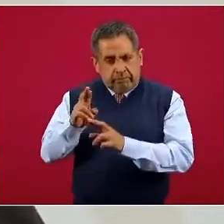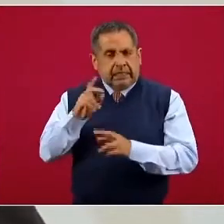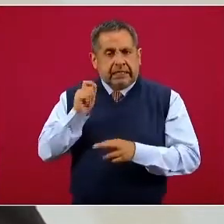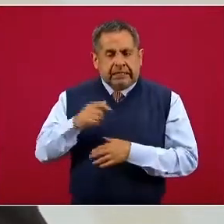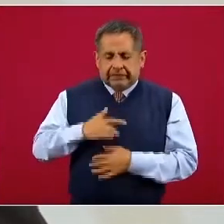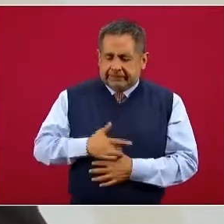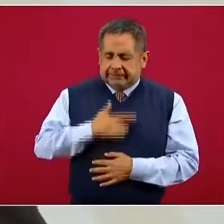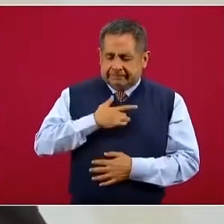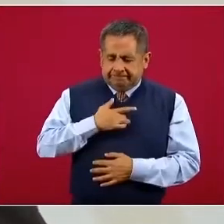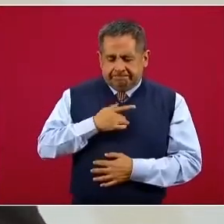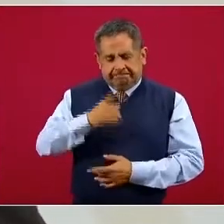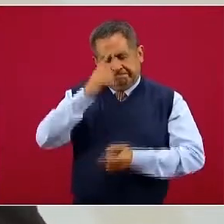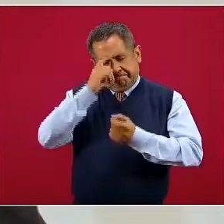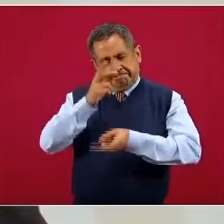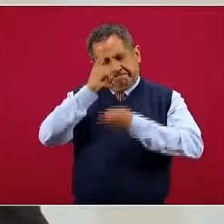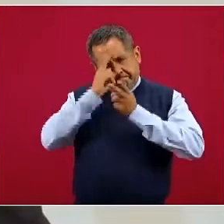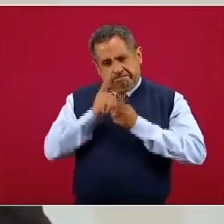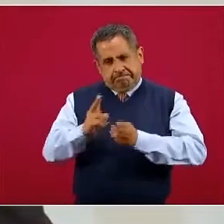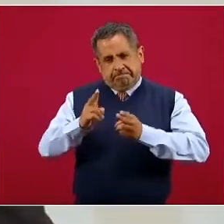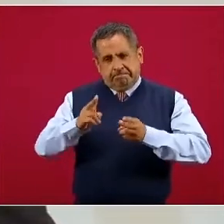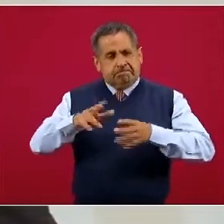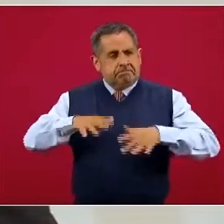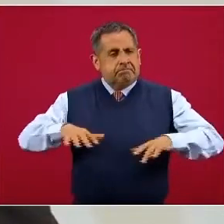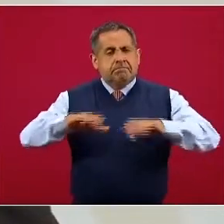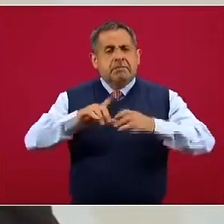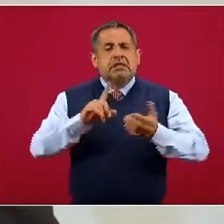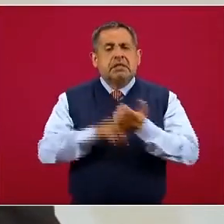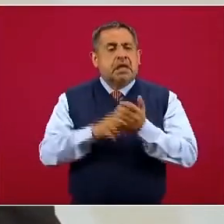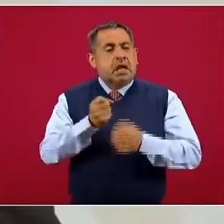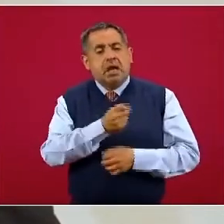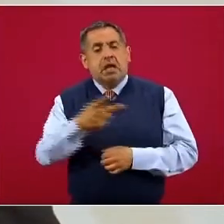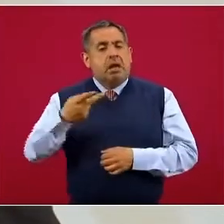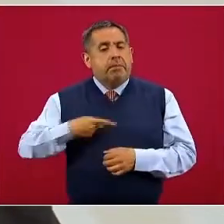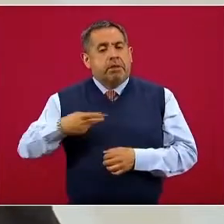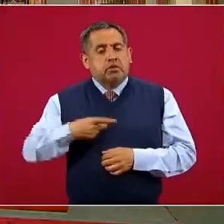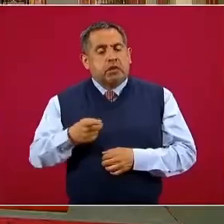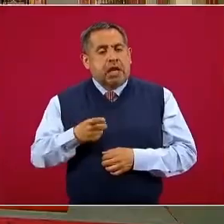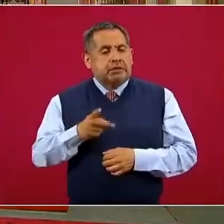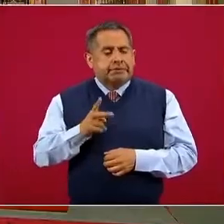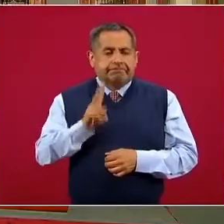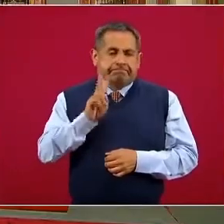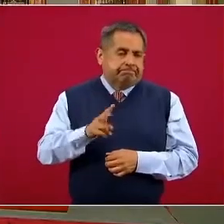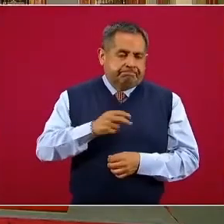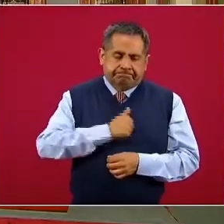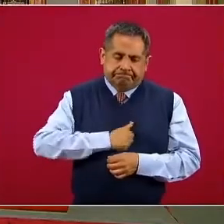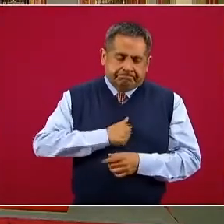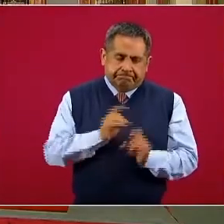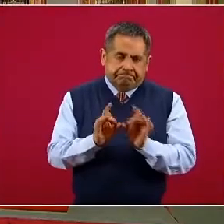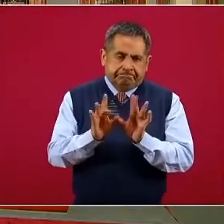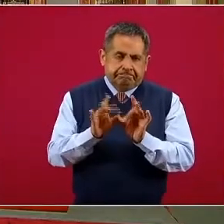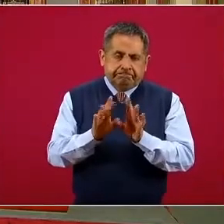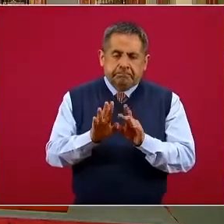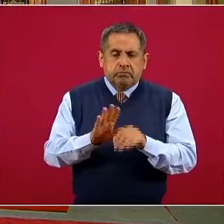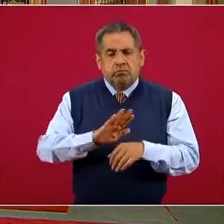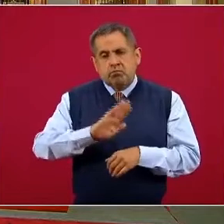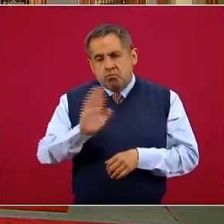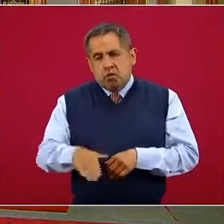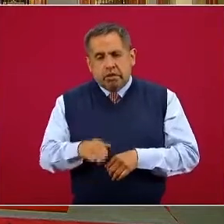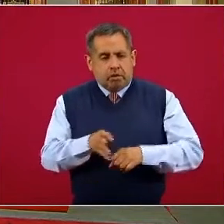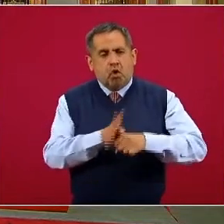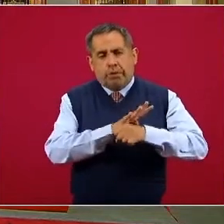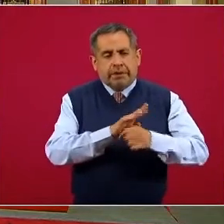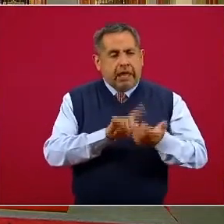buscó rendir un homenaje a las personas que han lamentablemente fallecido por el